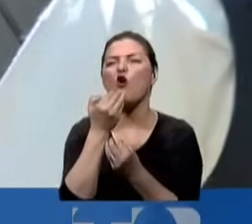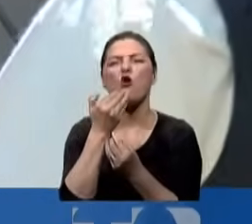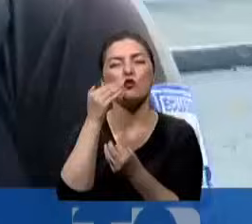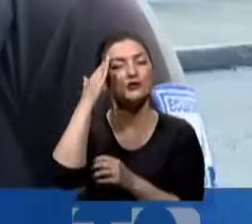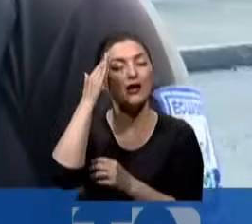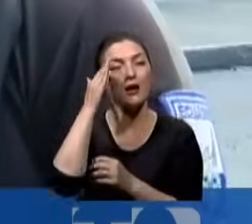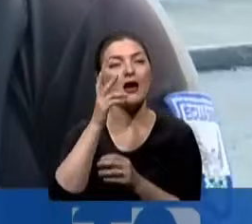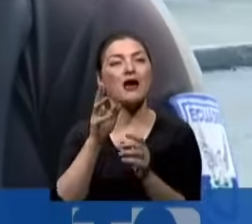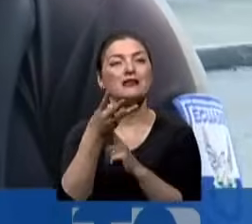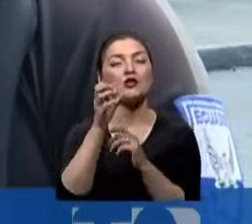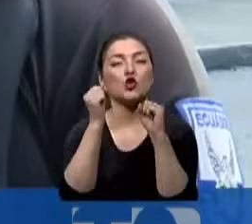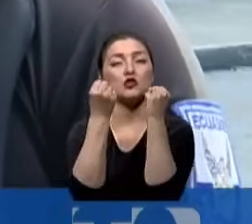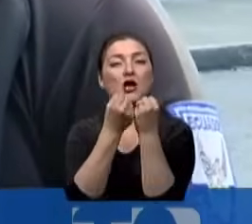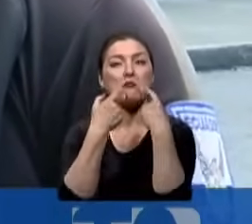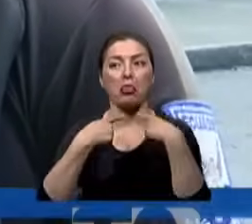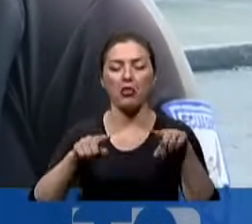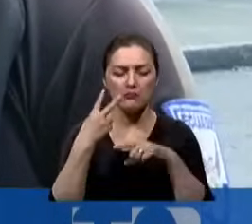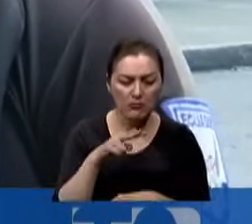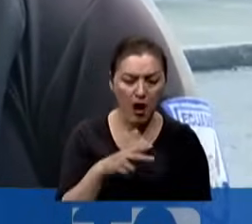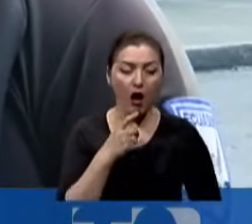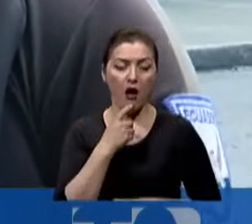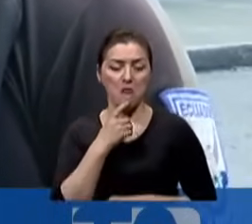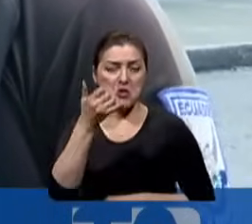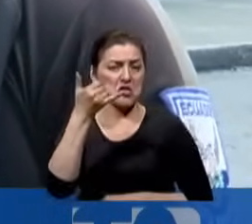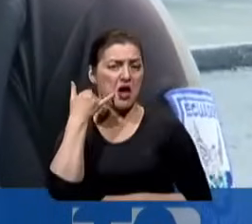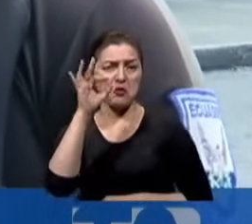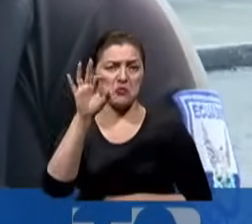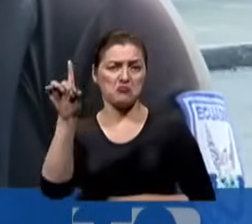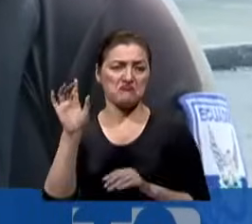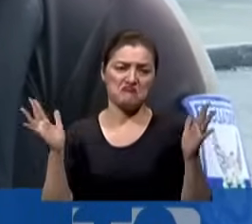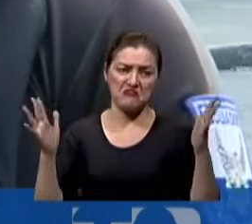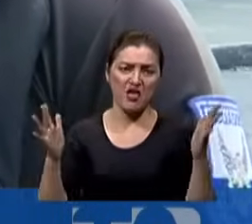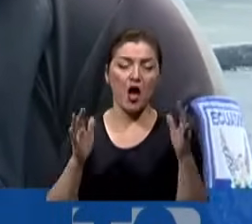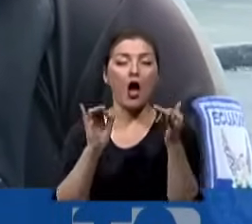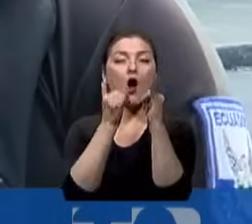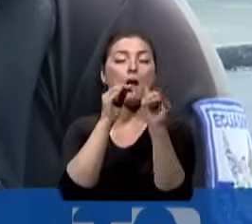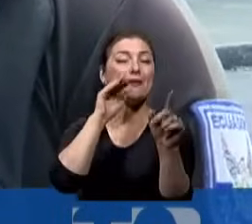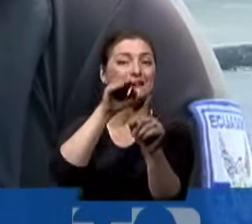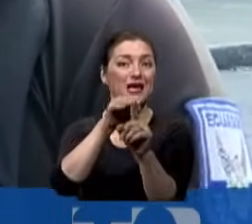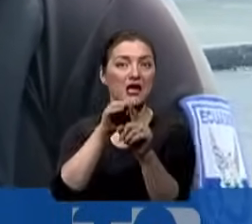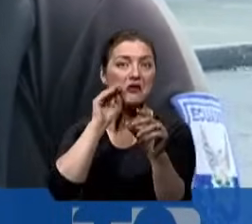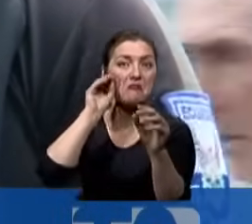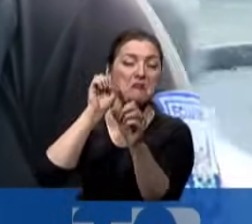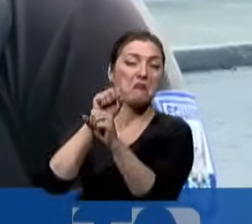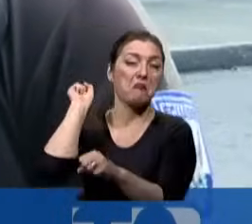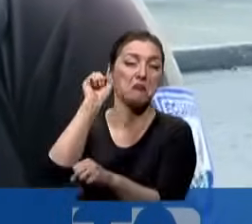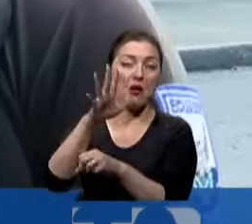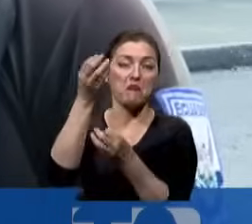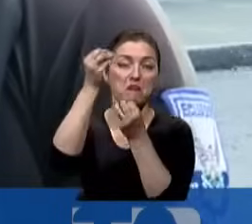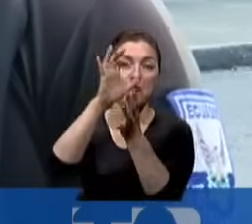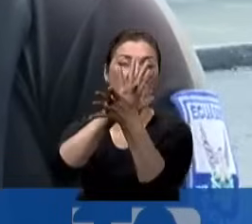redes sociales. Así mismo no existió ningún llamado al EQ911, ni mediante los chats comunitarios que manejamos en los diferentes subcircuitos de acá